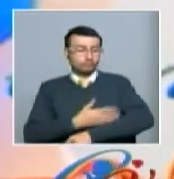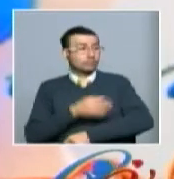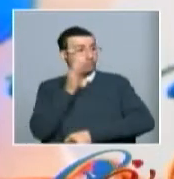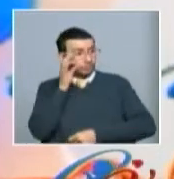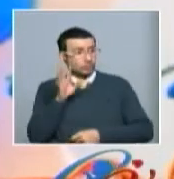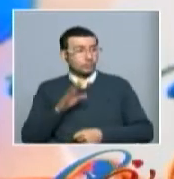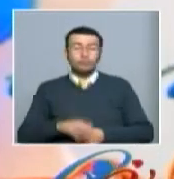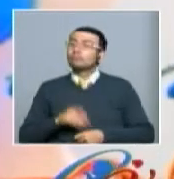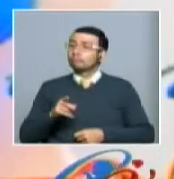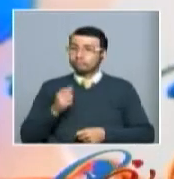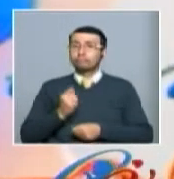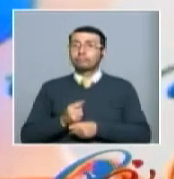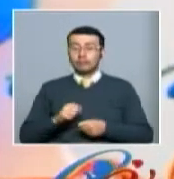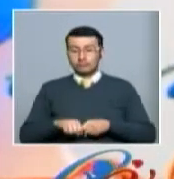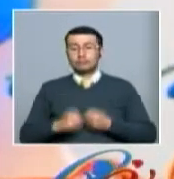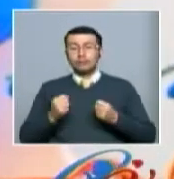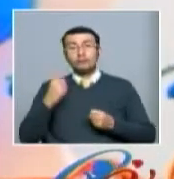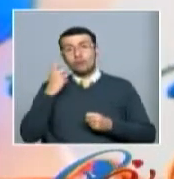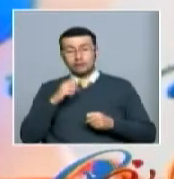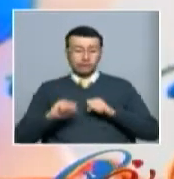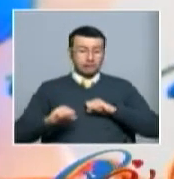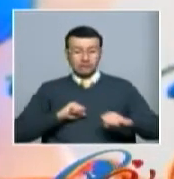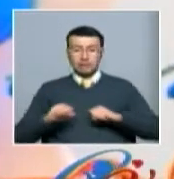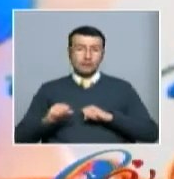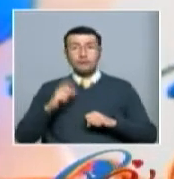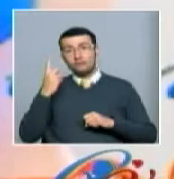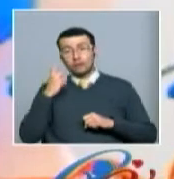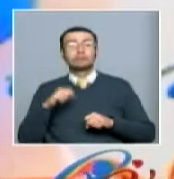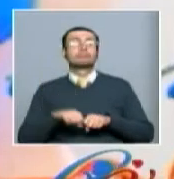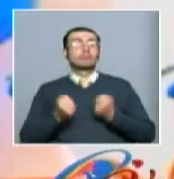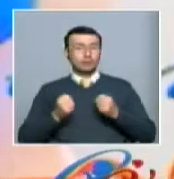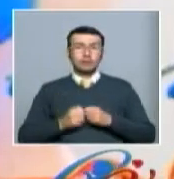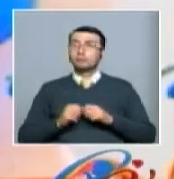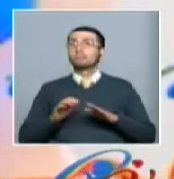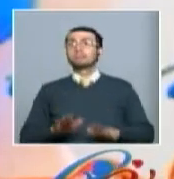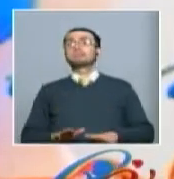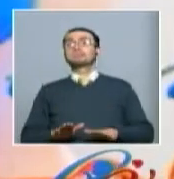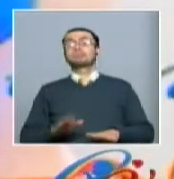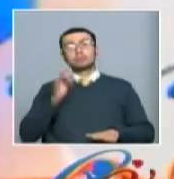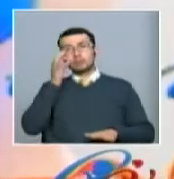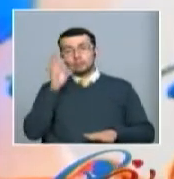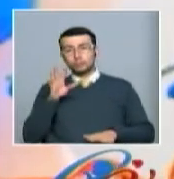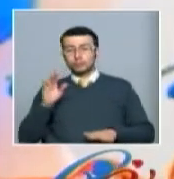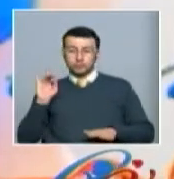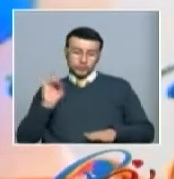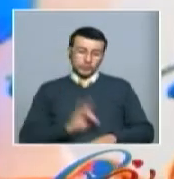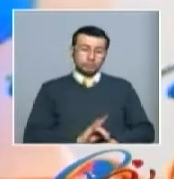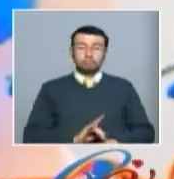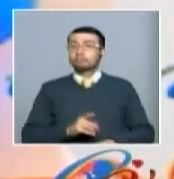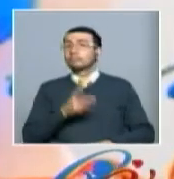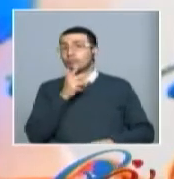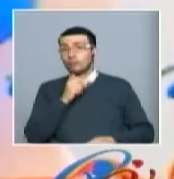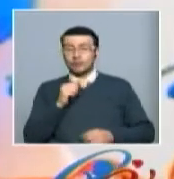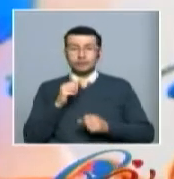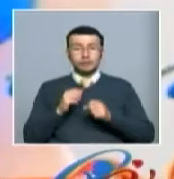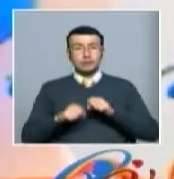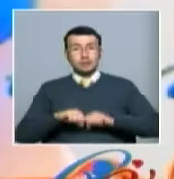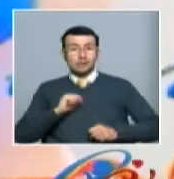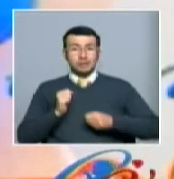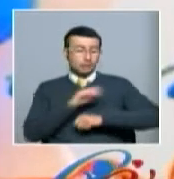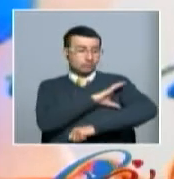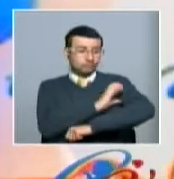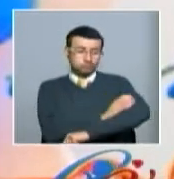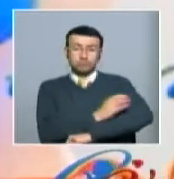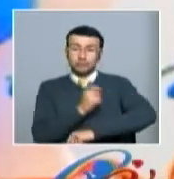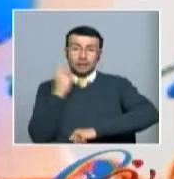llegar hasta la atrofia muscular por falta de movimiento. Claro. Porque produce parálisis en la musculatura